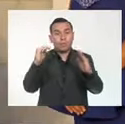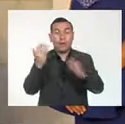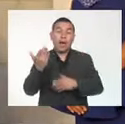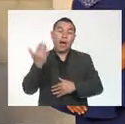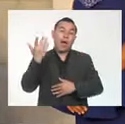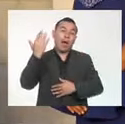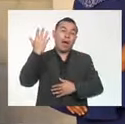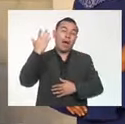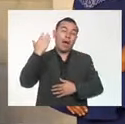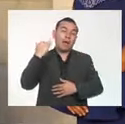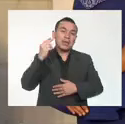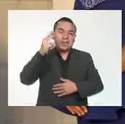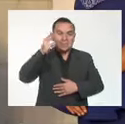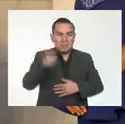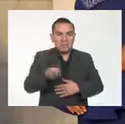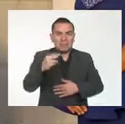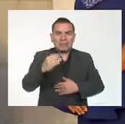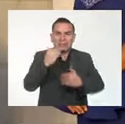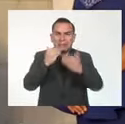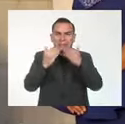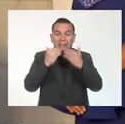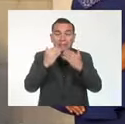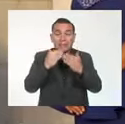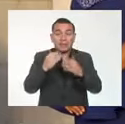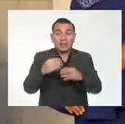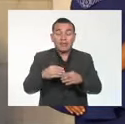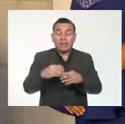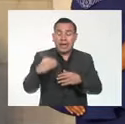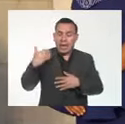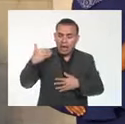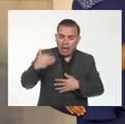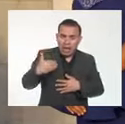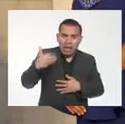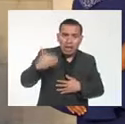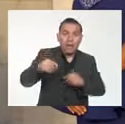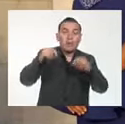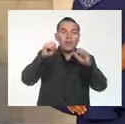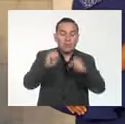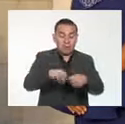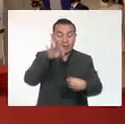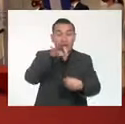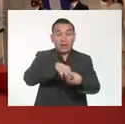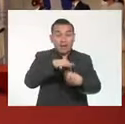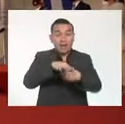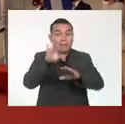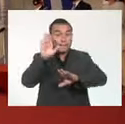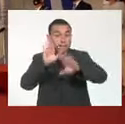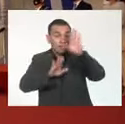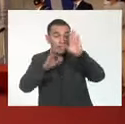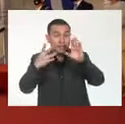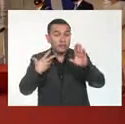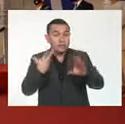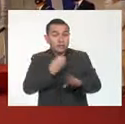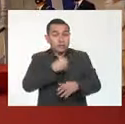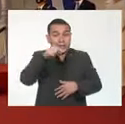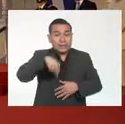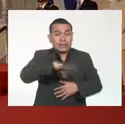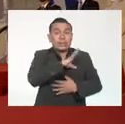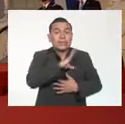prometida a toda nuestra diáspora, para que después de tantos años ellos puedan participar en las decisiones de nuestro país.